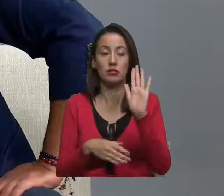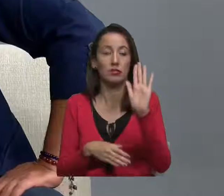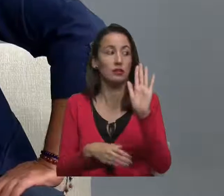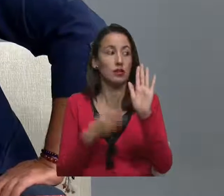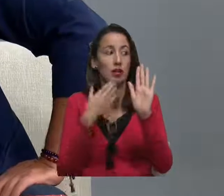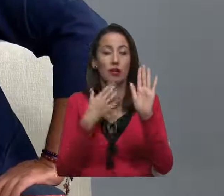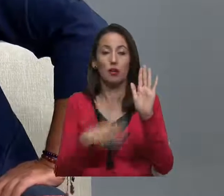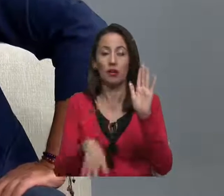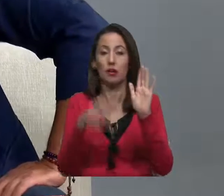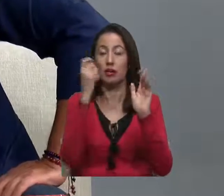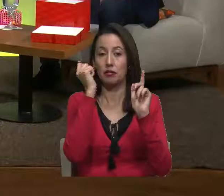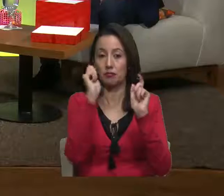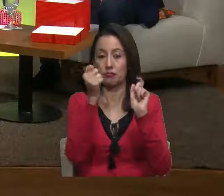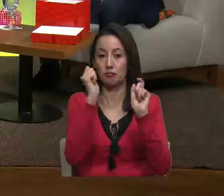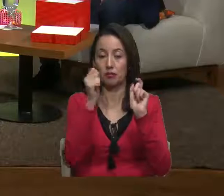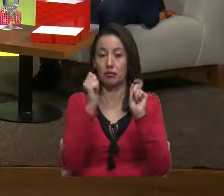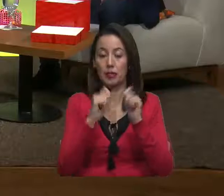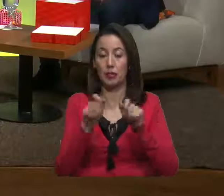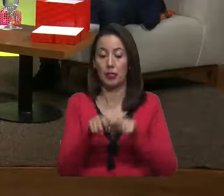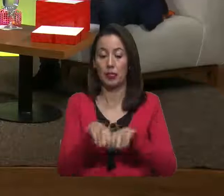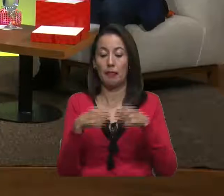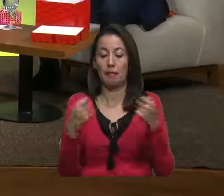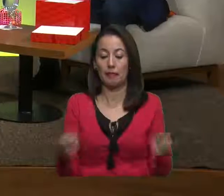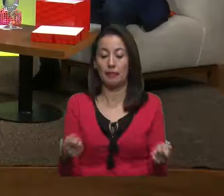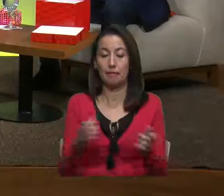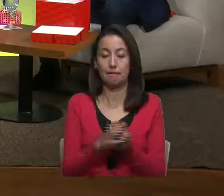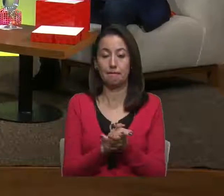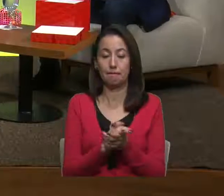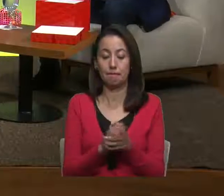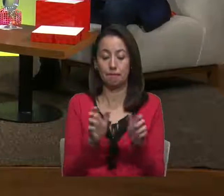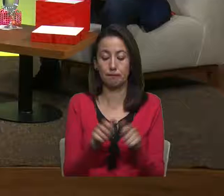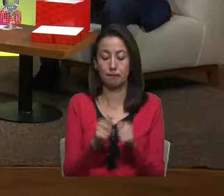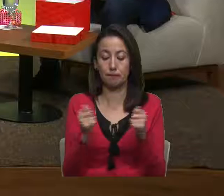billetera y está vacía y